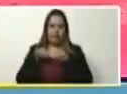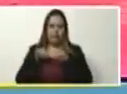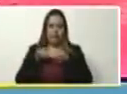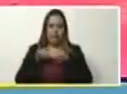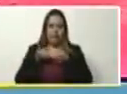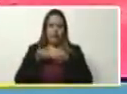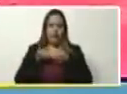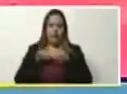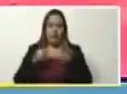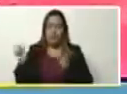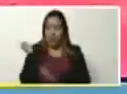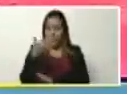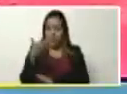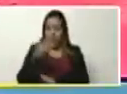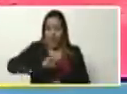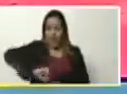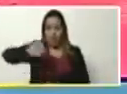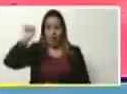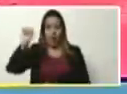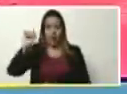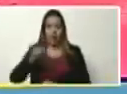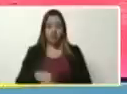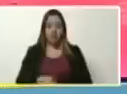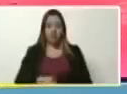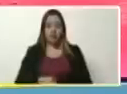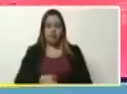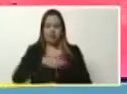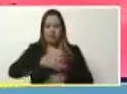tomar su espada, tomar su espíritu.